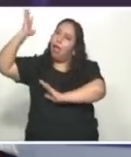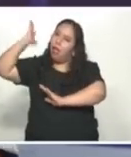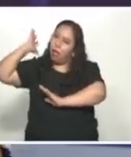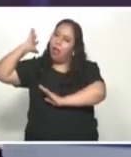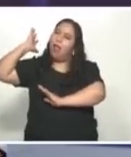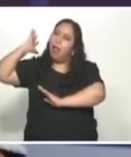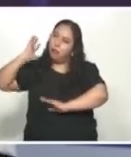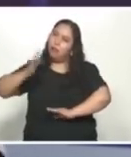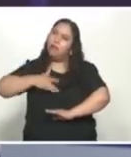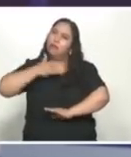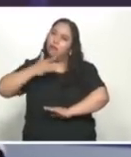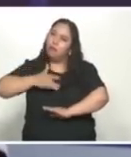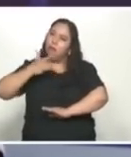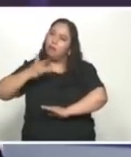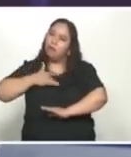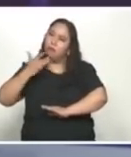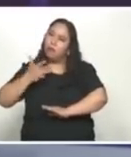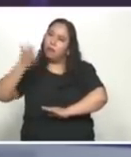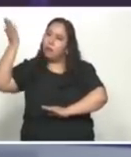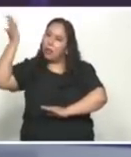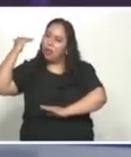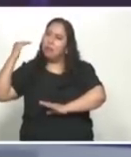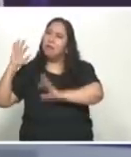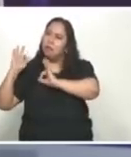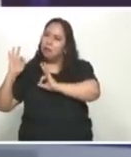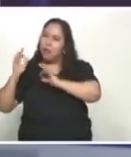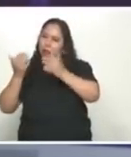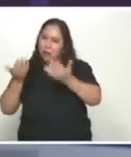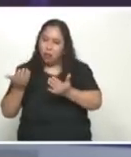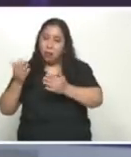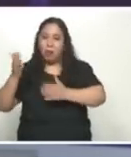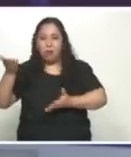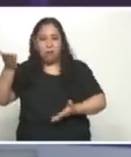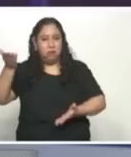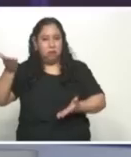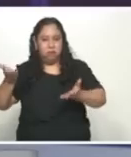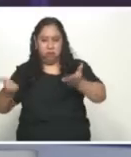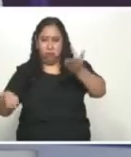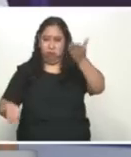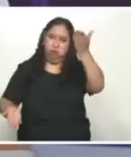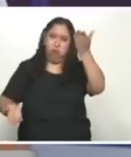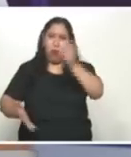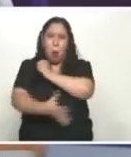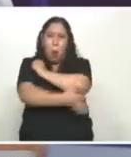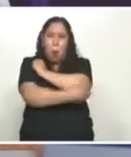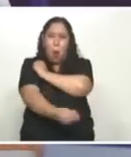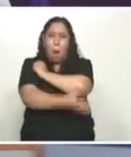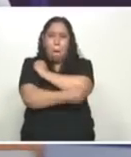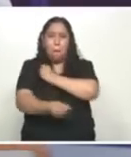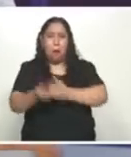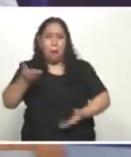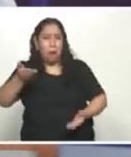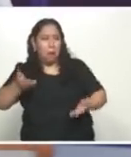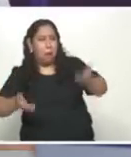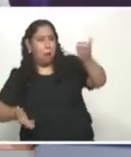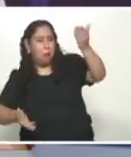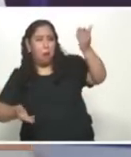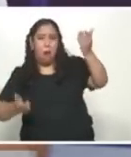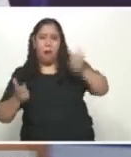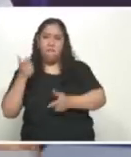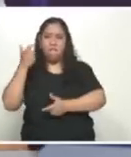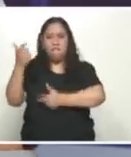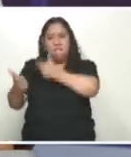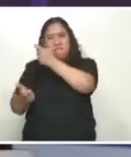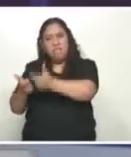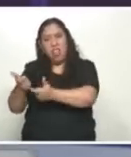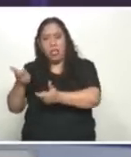si no se distribuye de manera equitativa y bajo reglamentos, bajo reglas claras, es corrupción. Y esa corrupción es